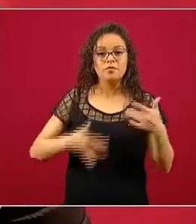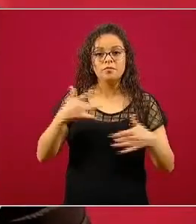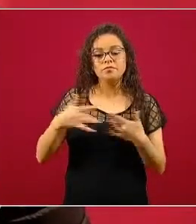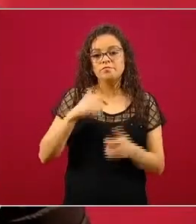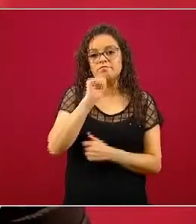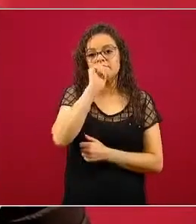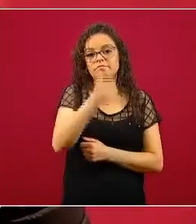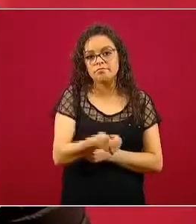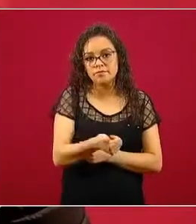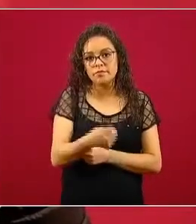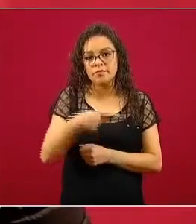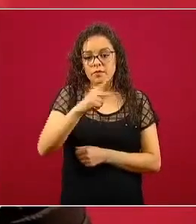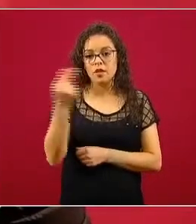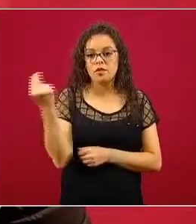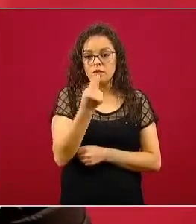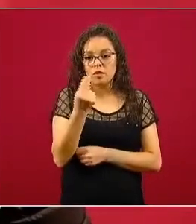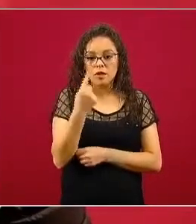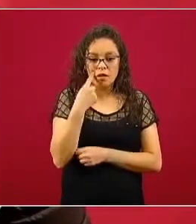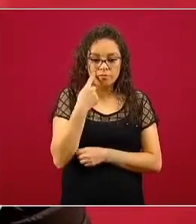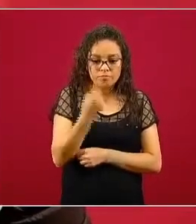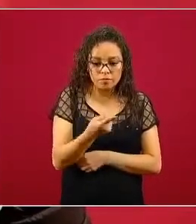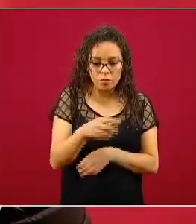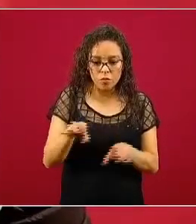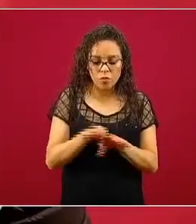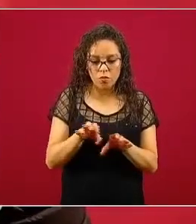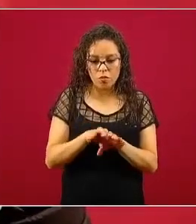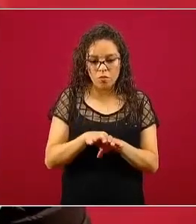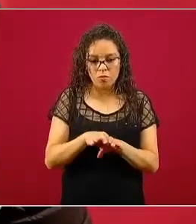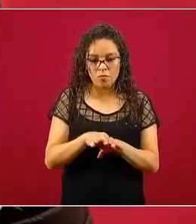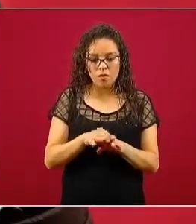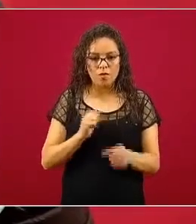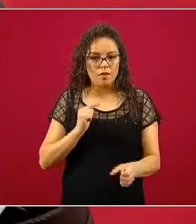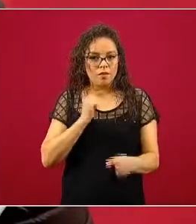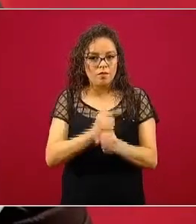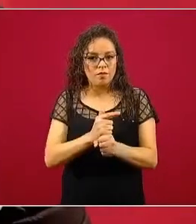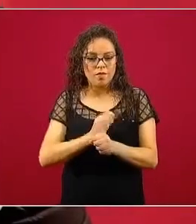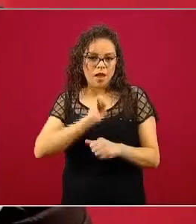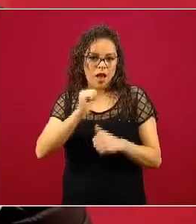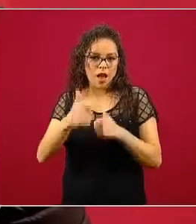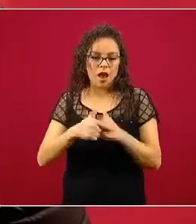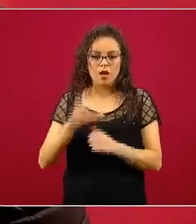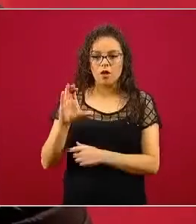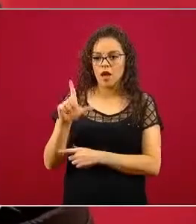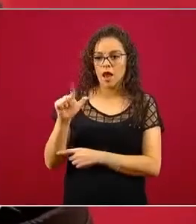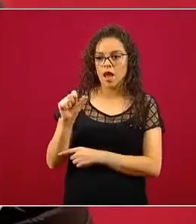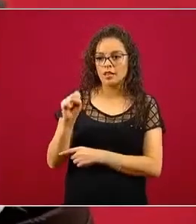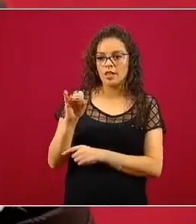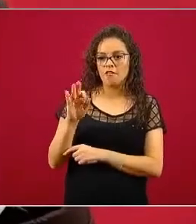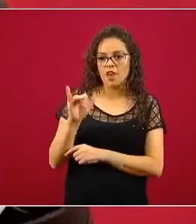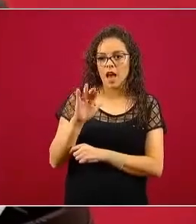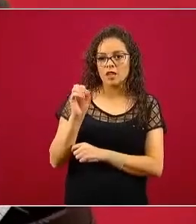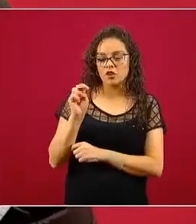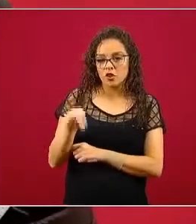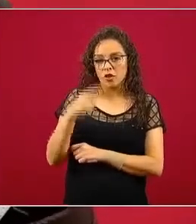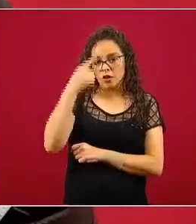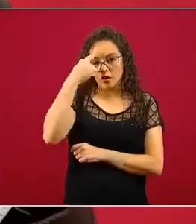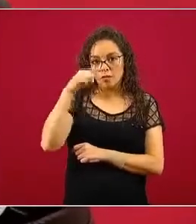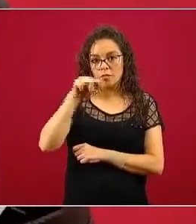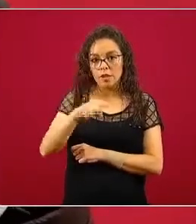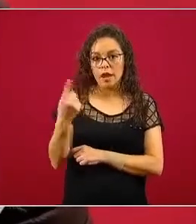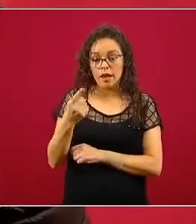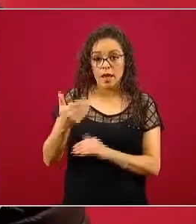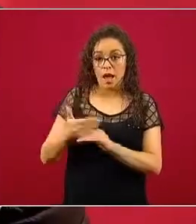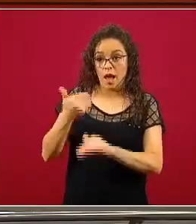pero lo que se hace es buscar una clasificación o un estadio de portador antes de que ingresen a un